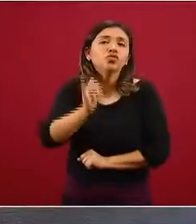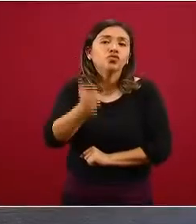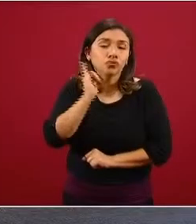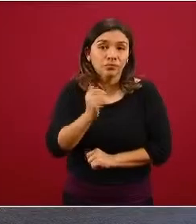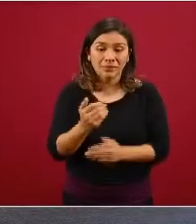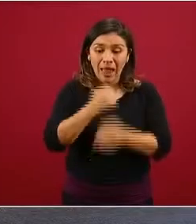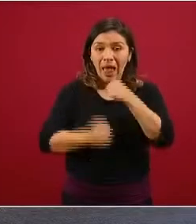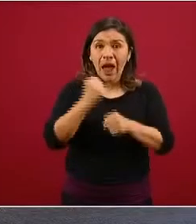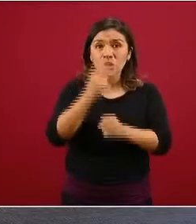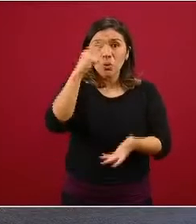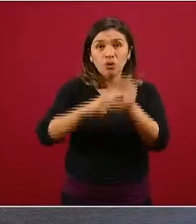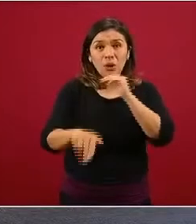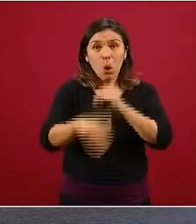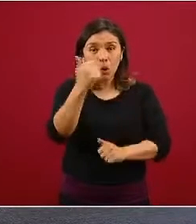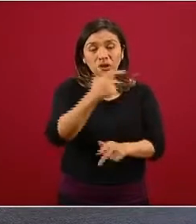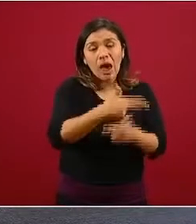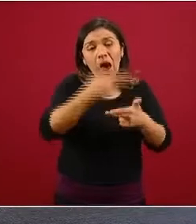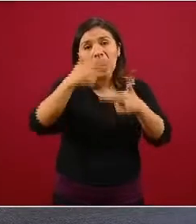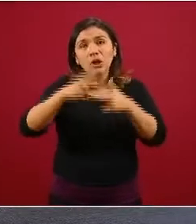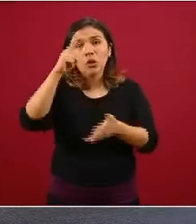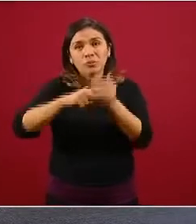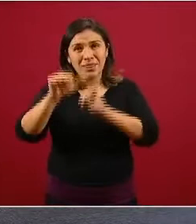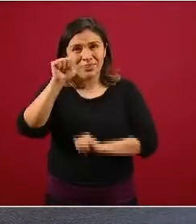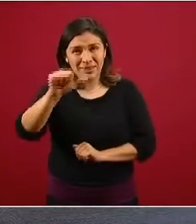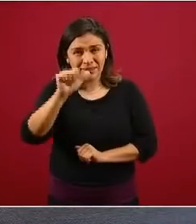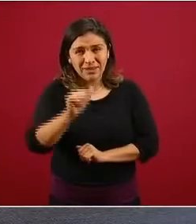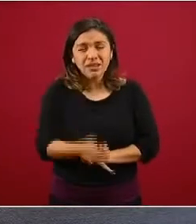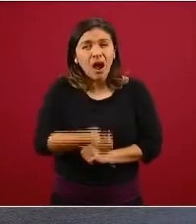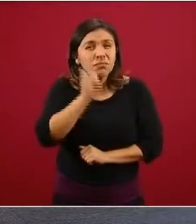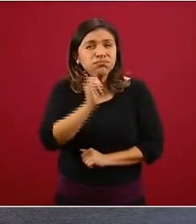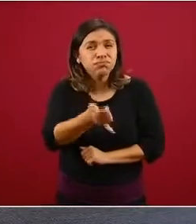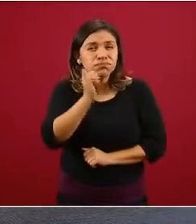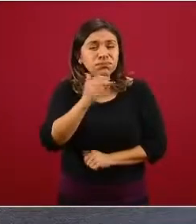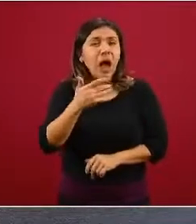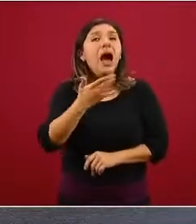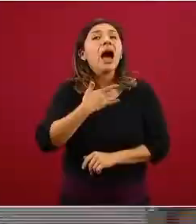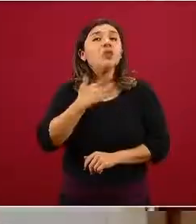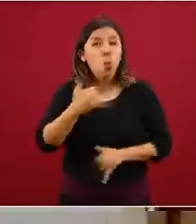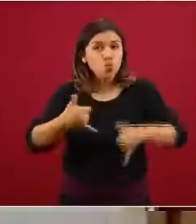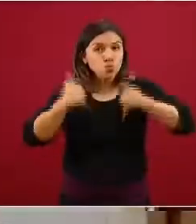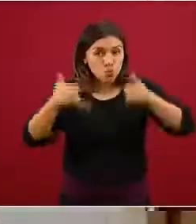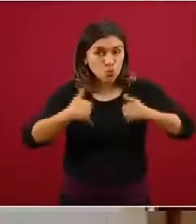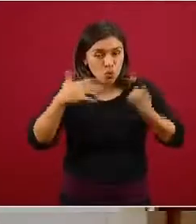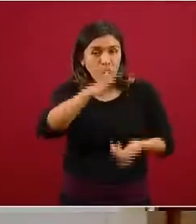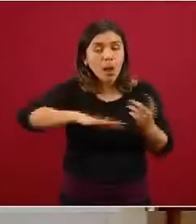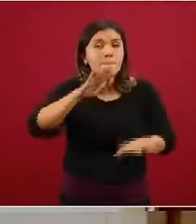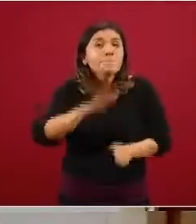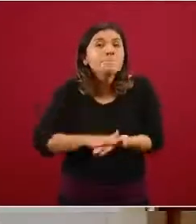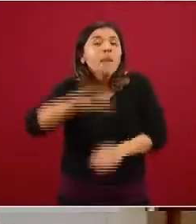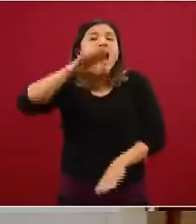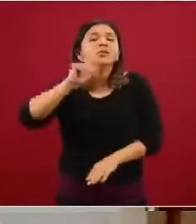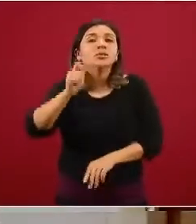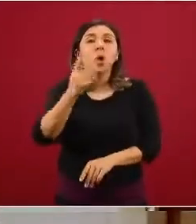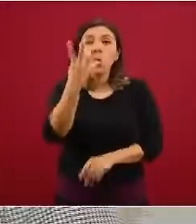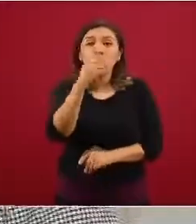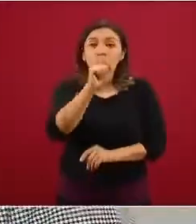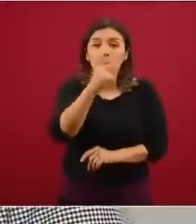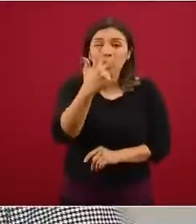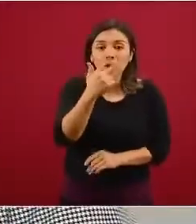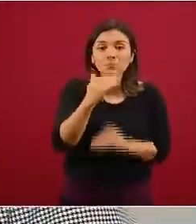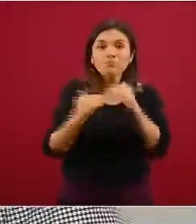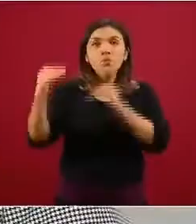el 2011 y hasta el 2016, el consumo de alcohol por jóvenes se elevó del 4.3